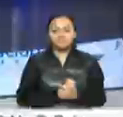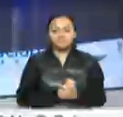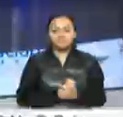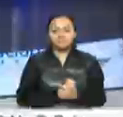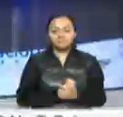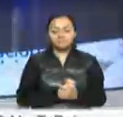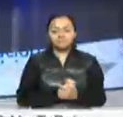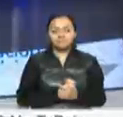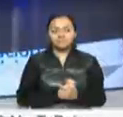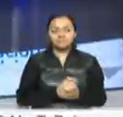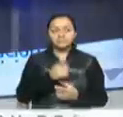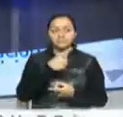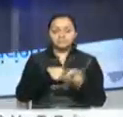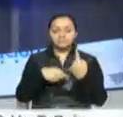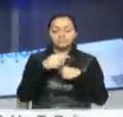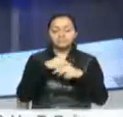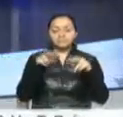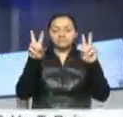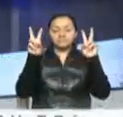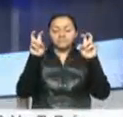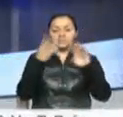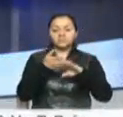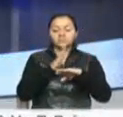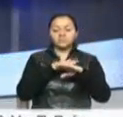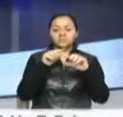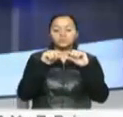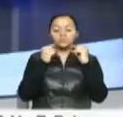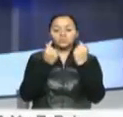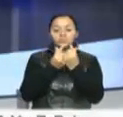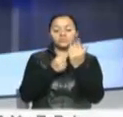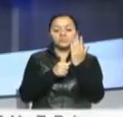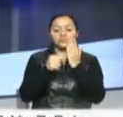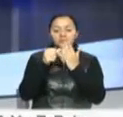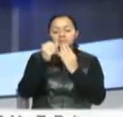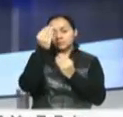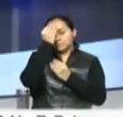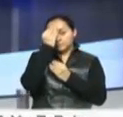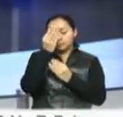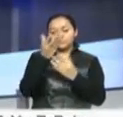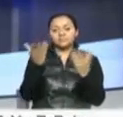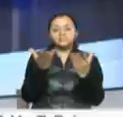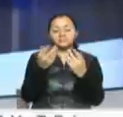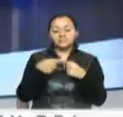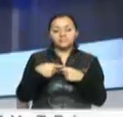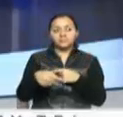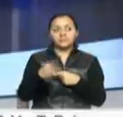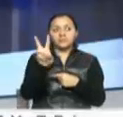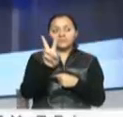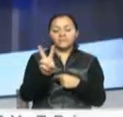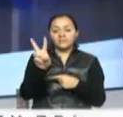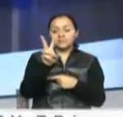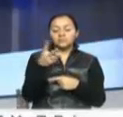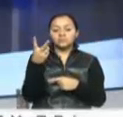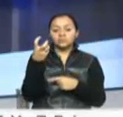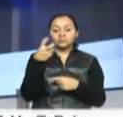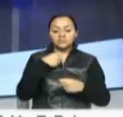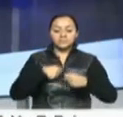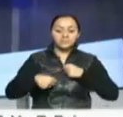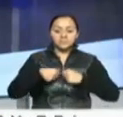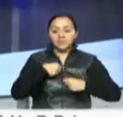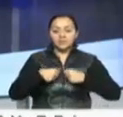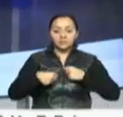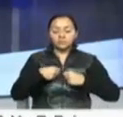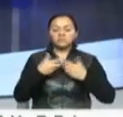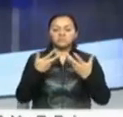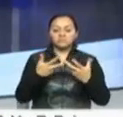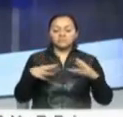Bueno, y retomamos nuevamente el tema de los gabinetes itinerantes para contarles que este viernes 12 de mayo se realizará